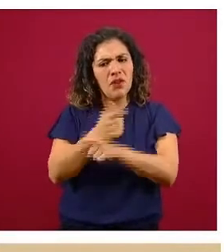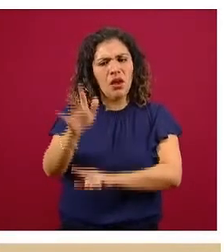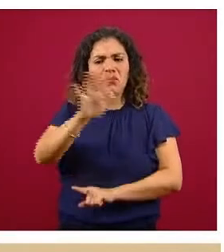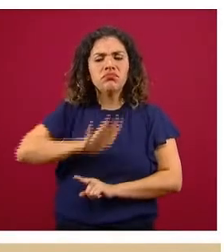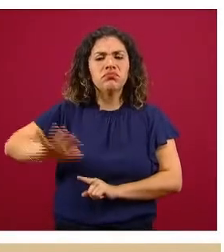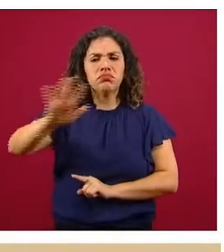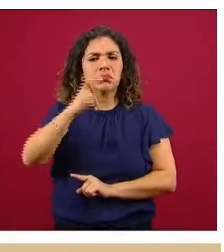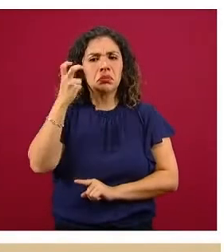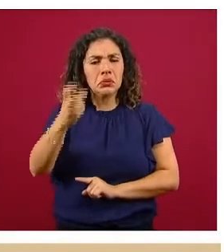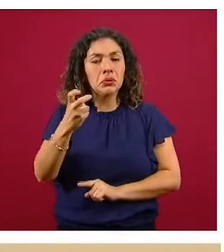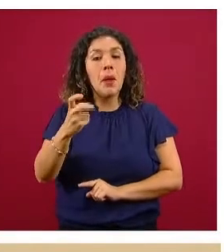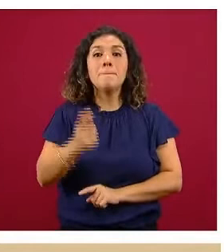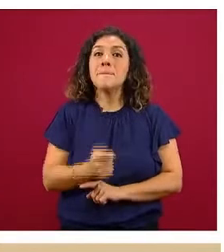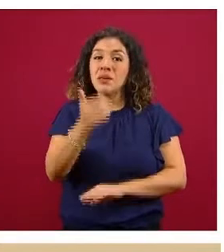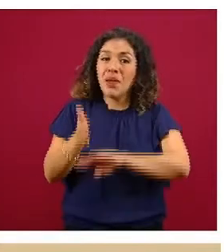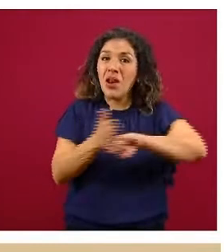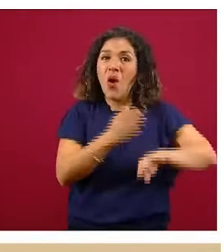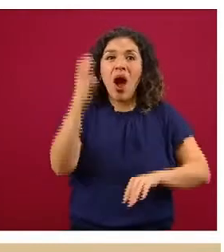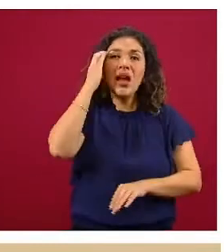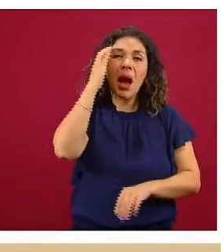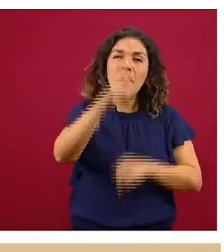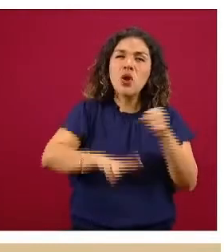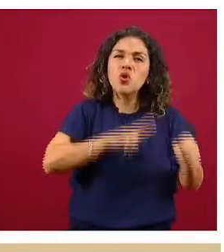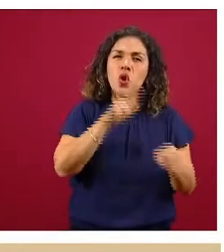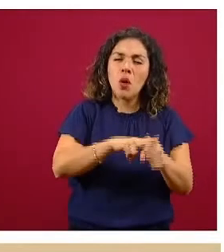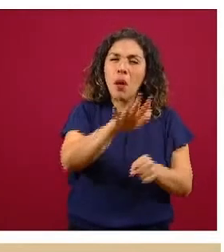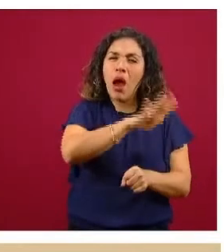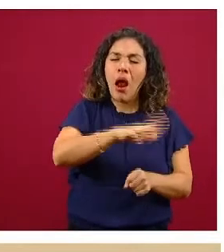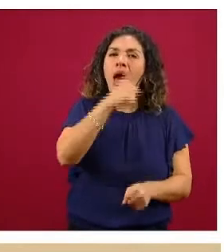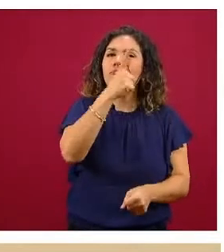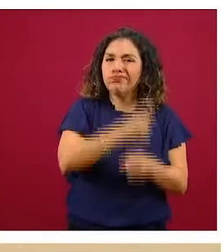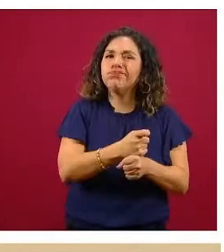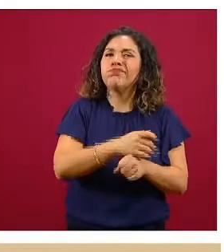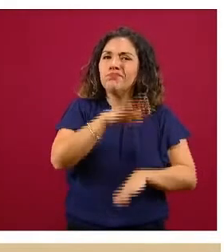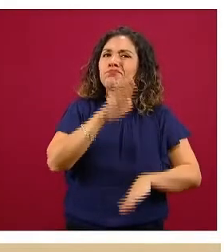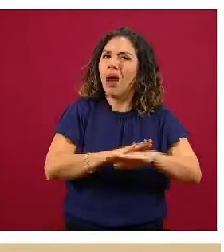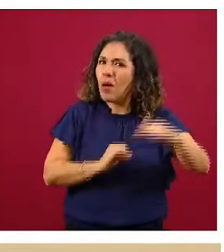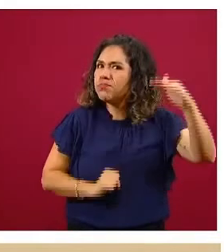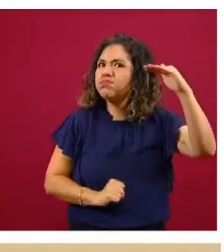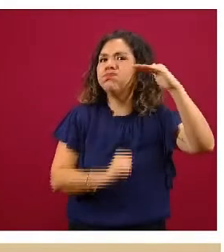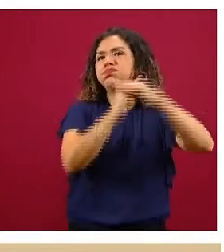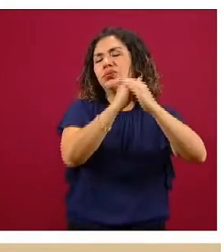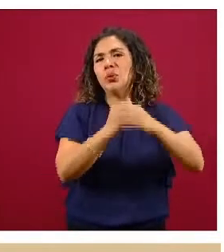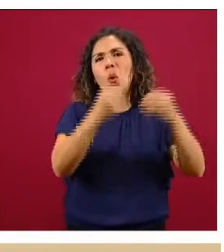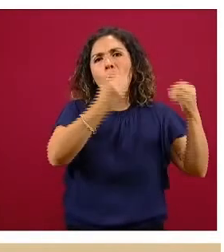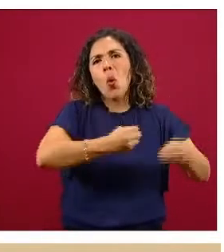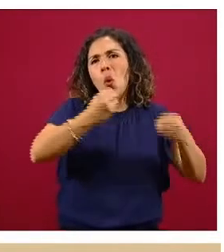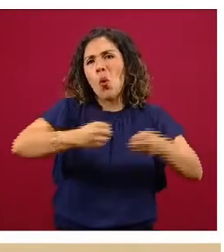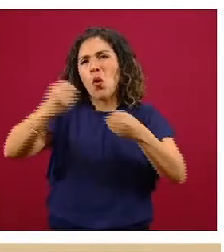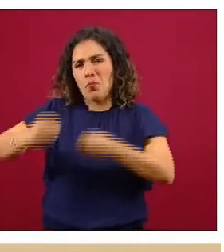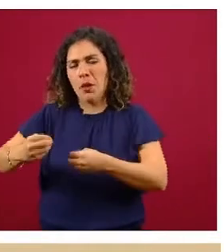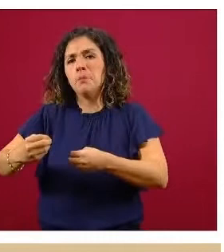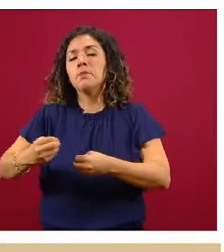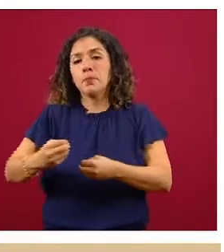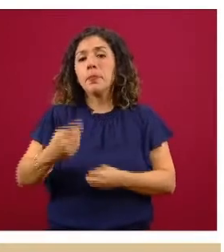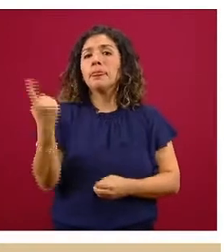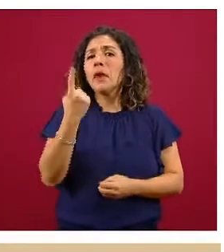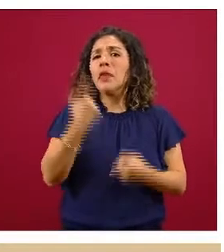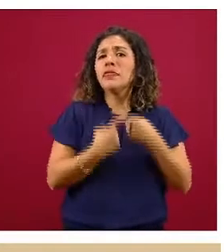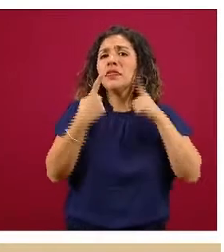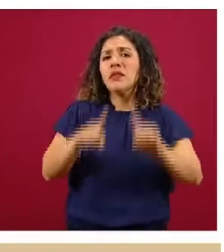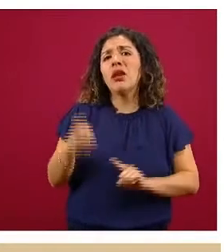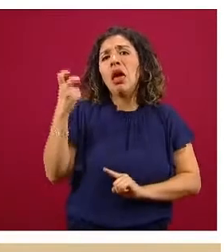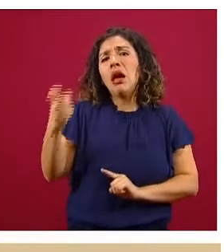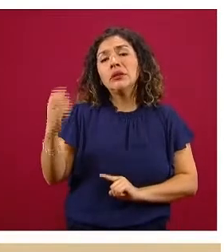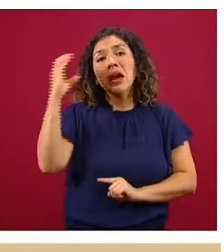generales, lo que hemos visto en las últimas ya 3 semanas que ha estado incrementándose la ocupación, no así las